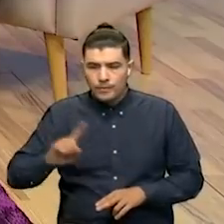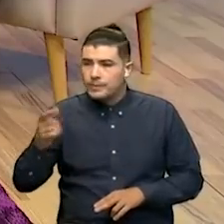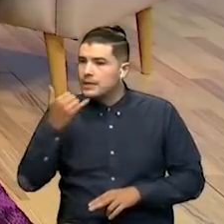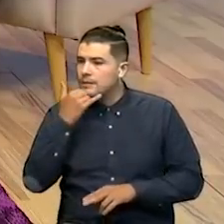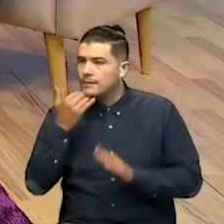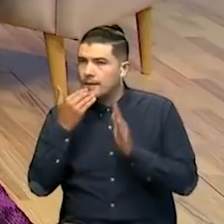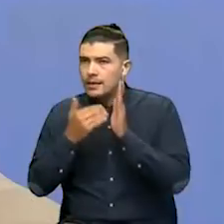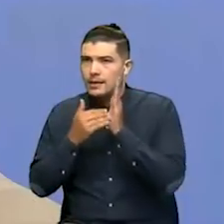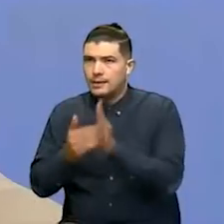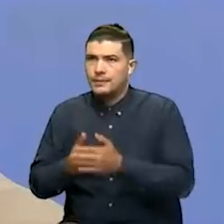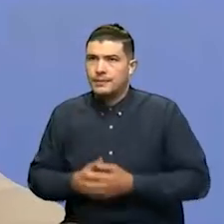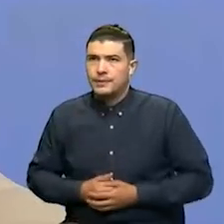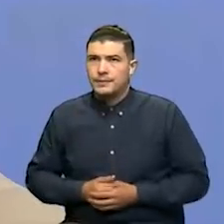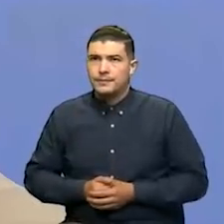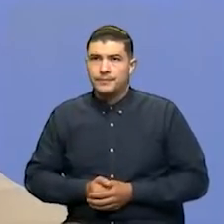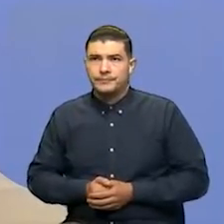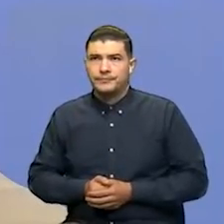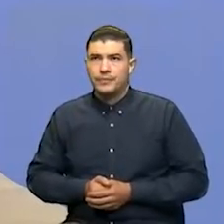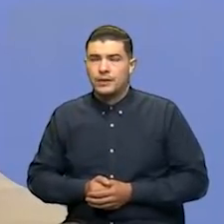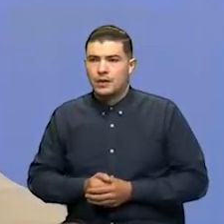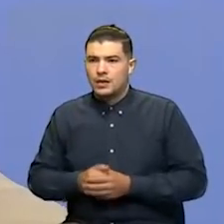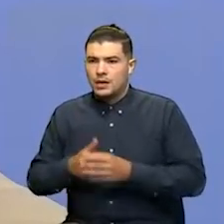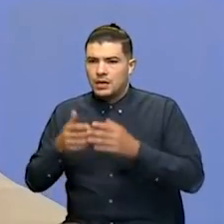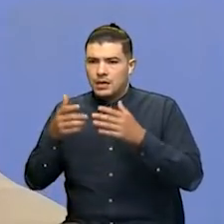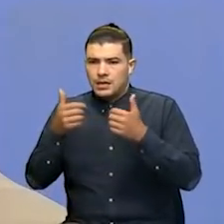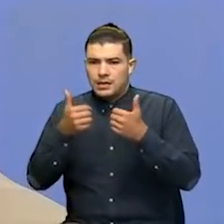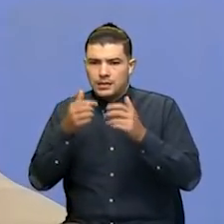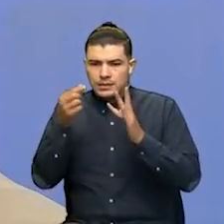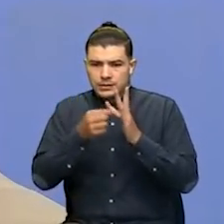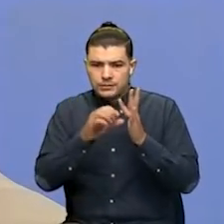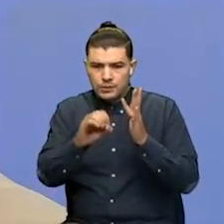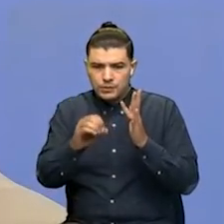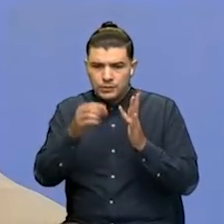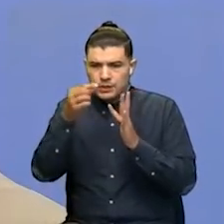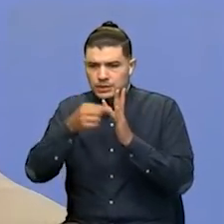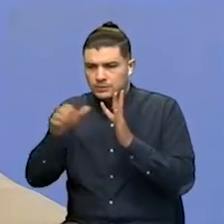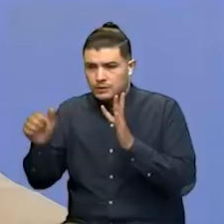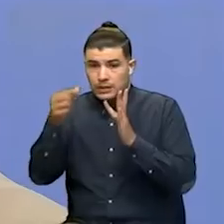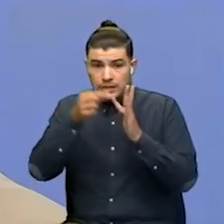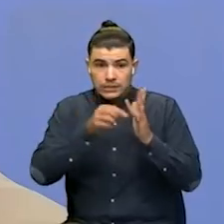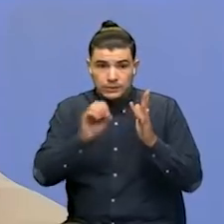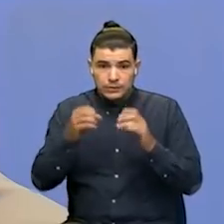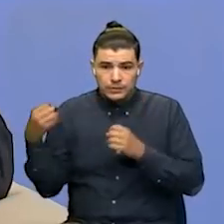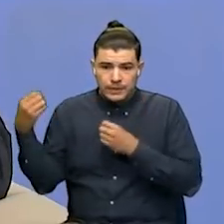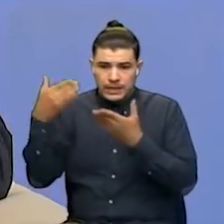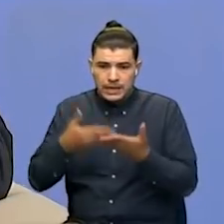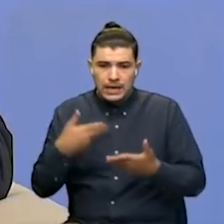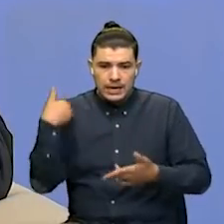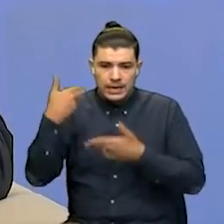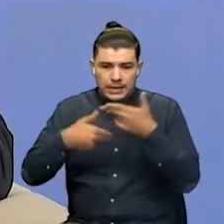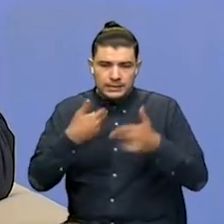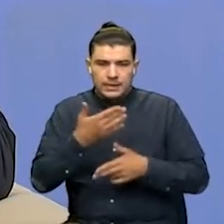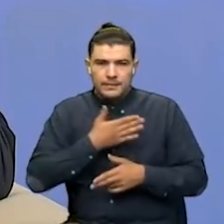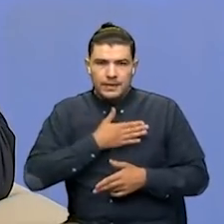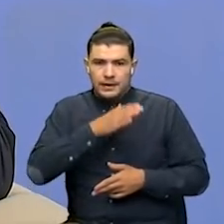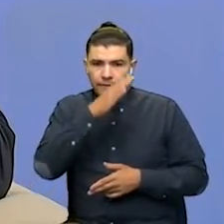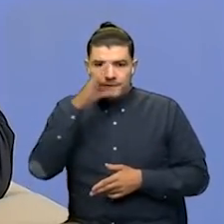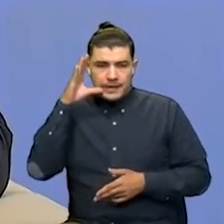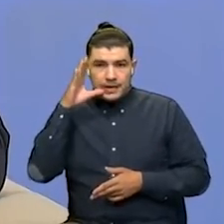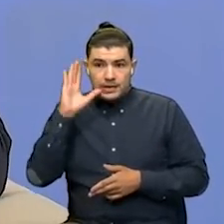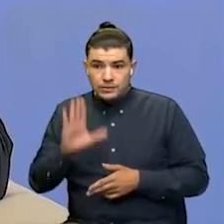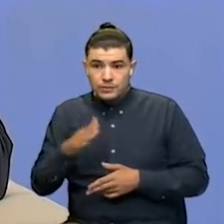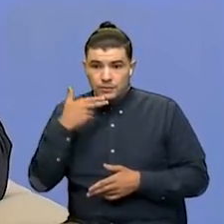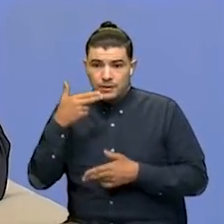Ejemplo, una pareja de esposos, el esposo recibe una herencia, una finca, ejemplo, en este caso. Esa